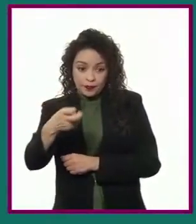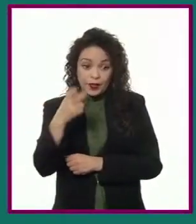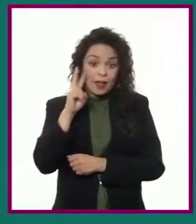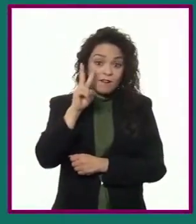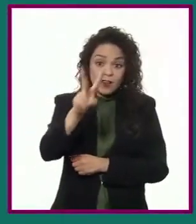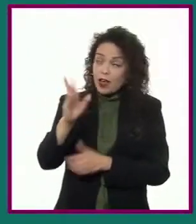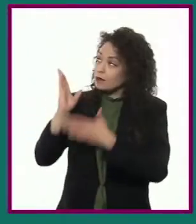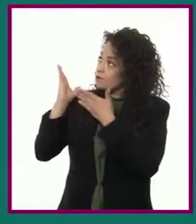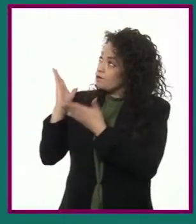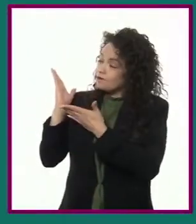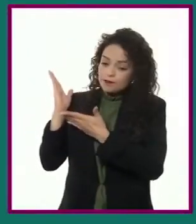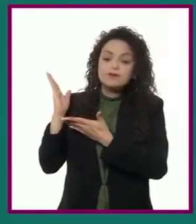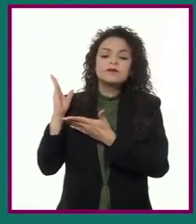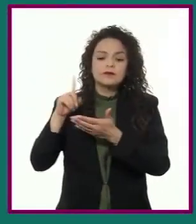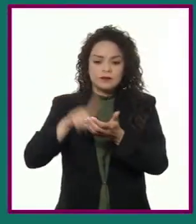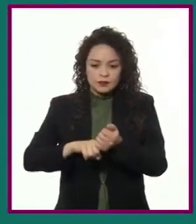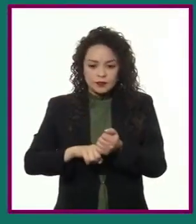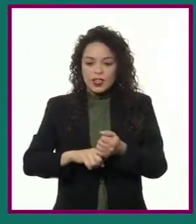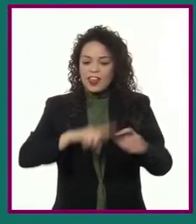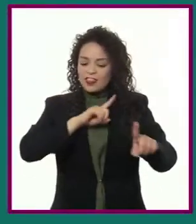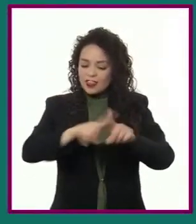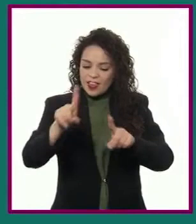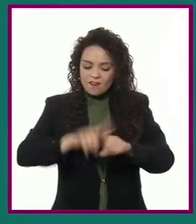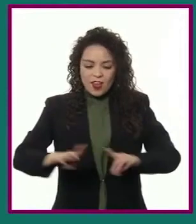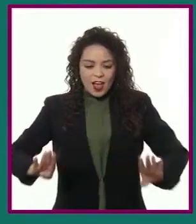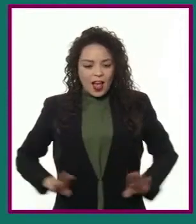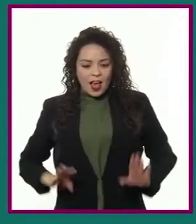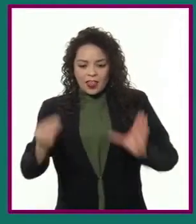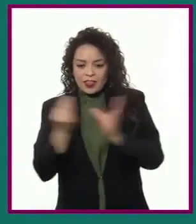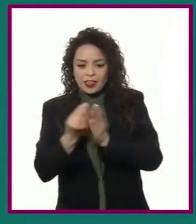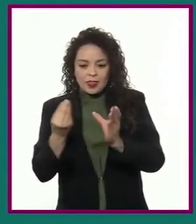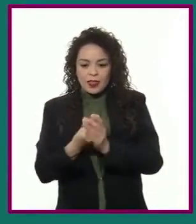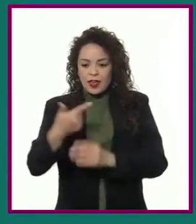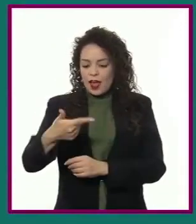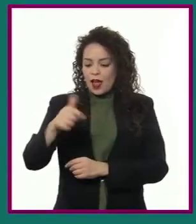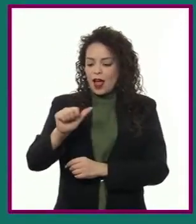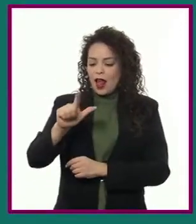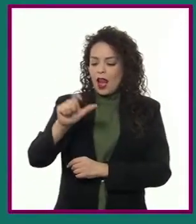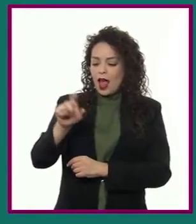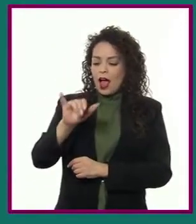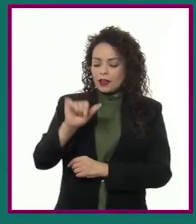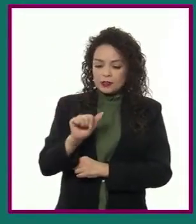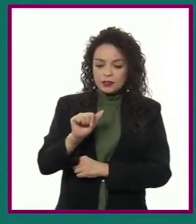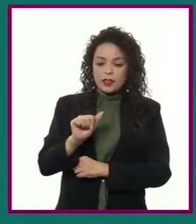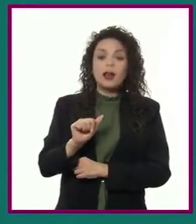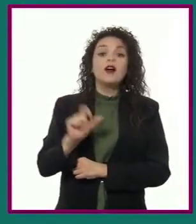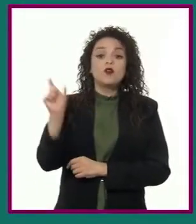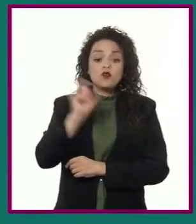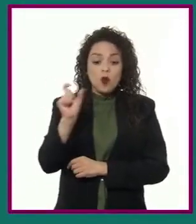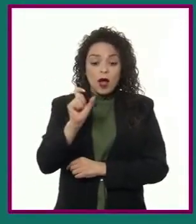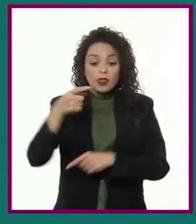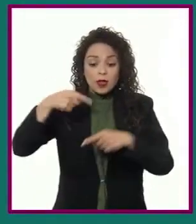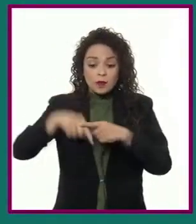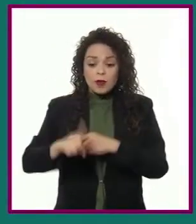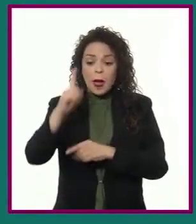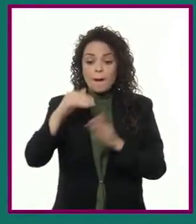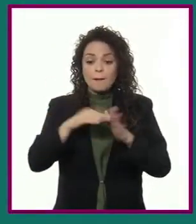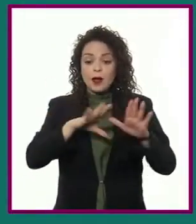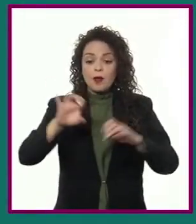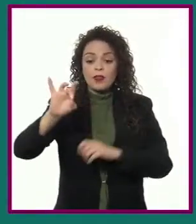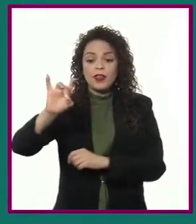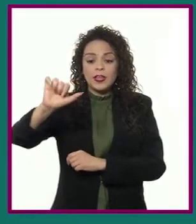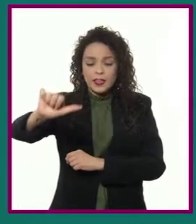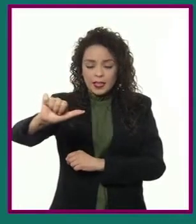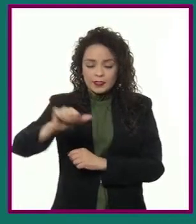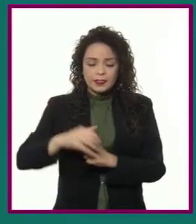una clasificación de tipos de galaxias desarrolladas en 1936. También se le conoce